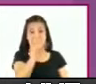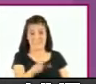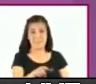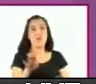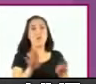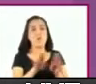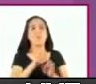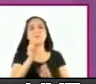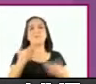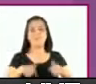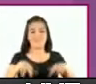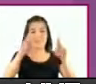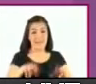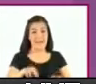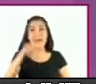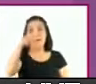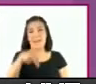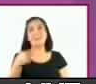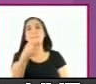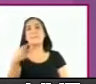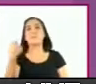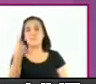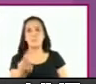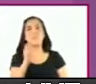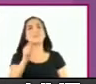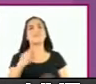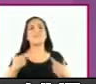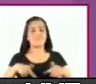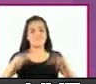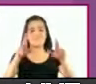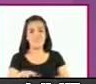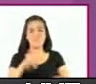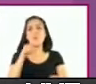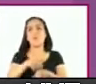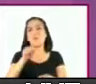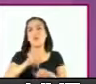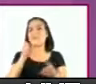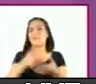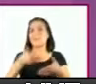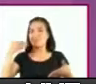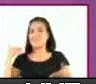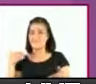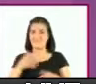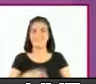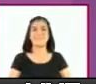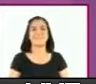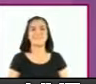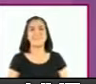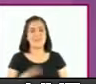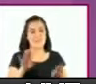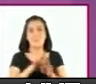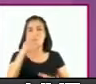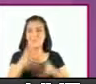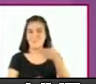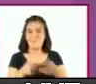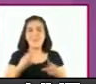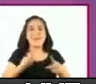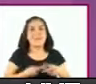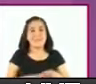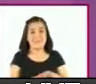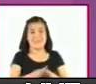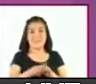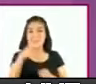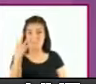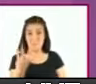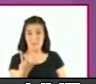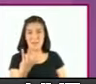la expresión n menos 1, podemos expresar el término anterior. La sucesión inicia con